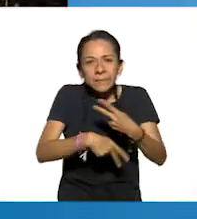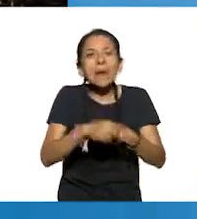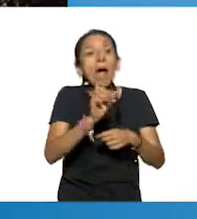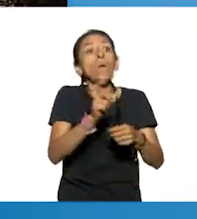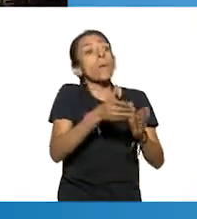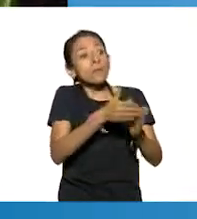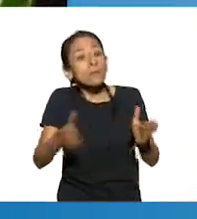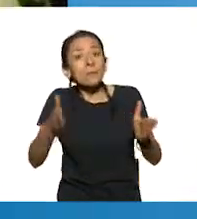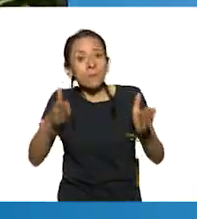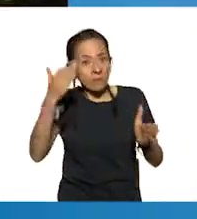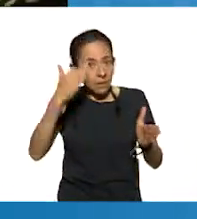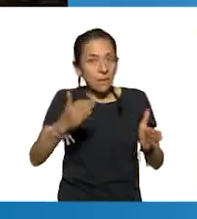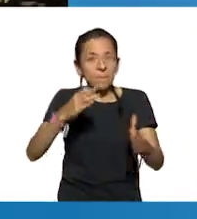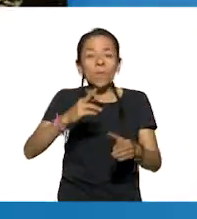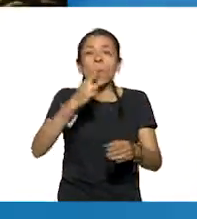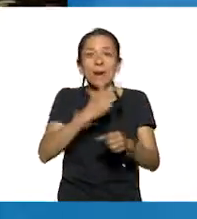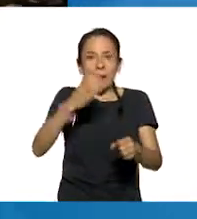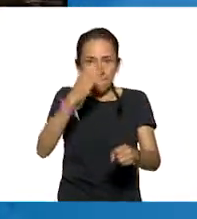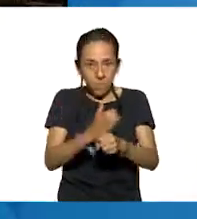República.